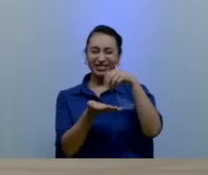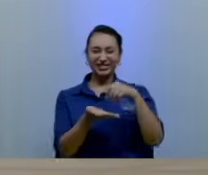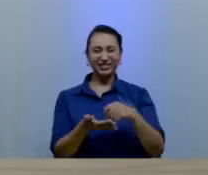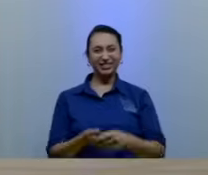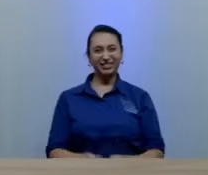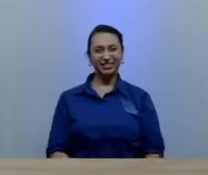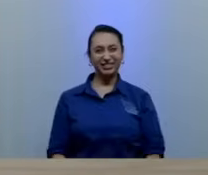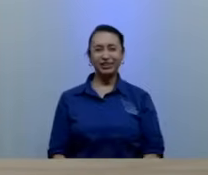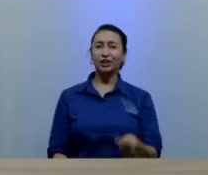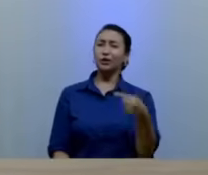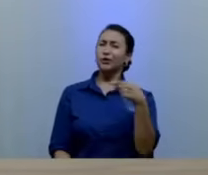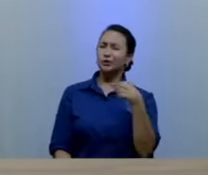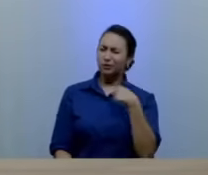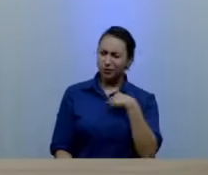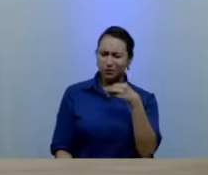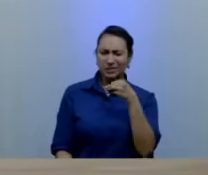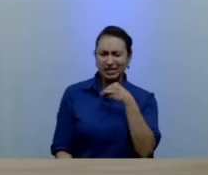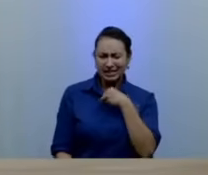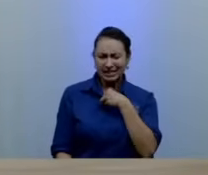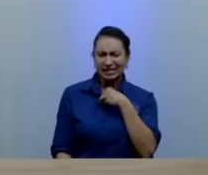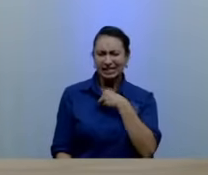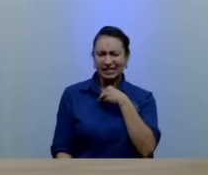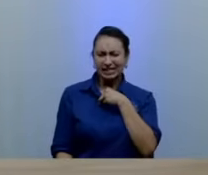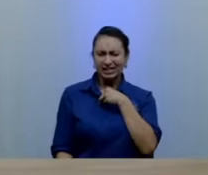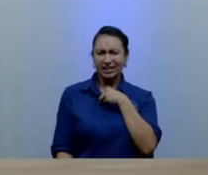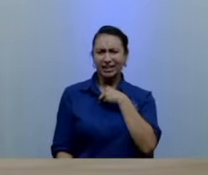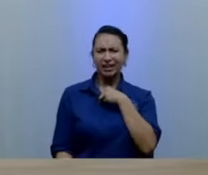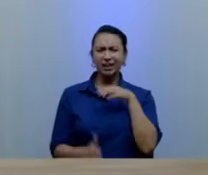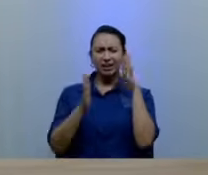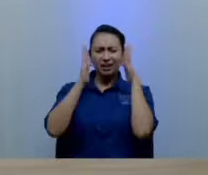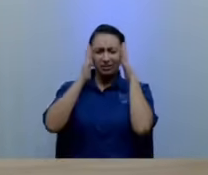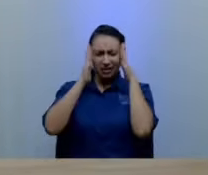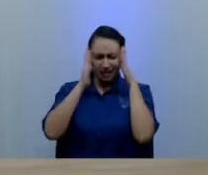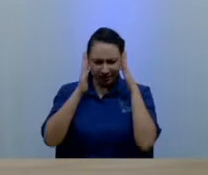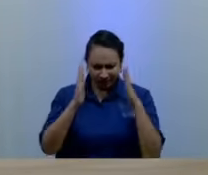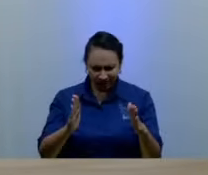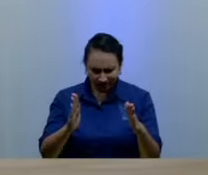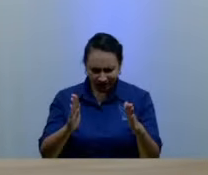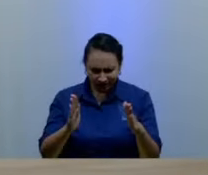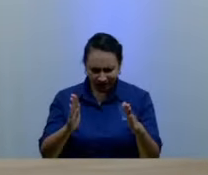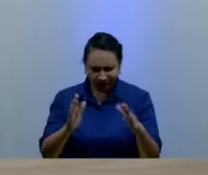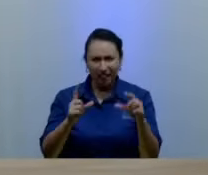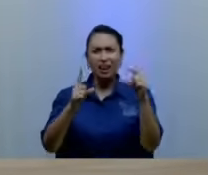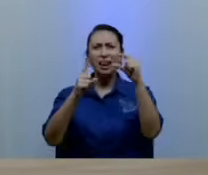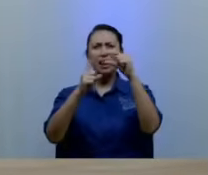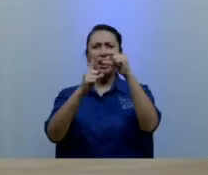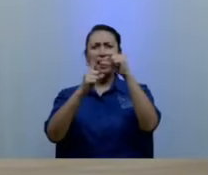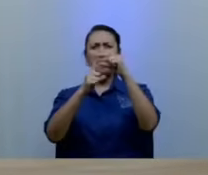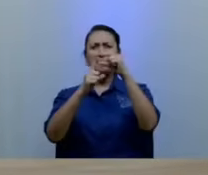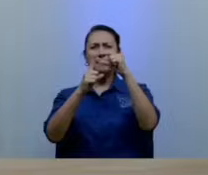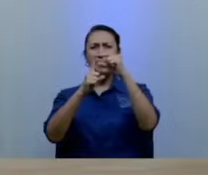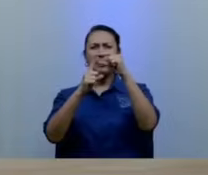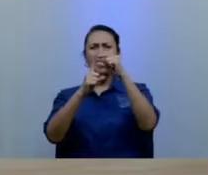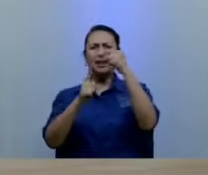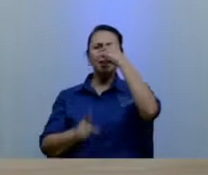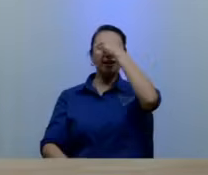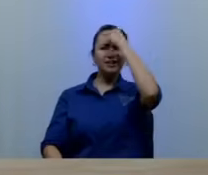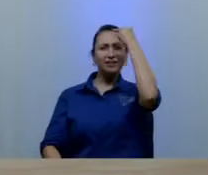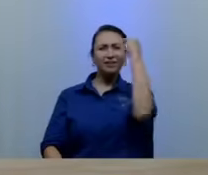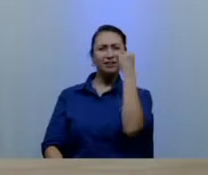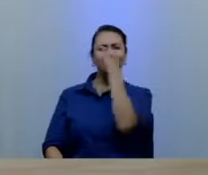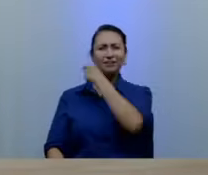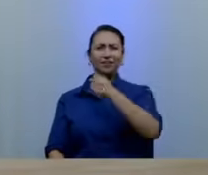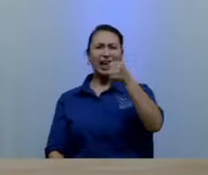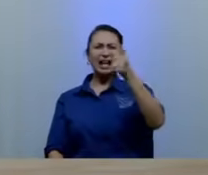Entonces, yo me quisiera detener un momentito acá para que conozcamos un poco de